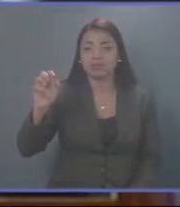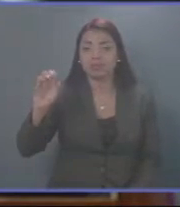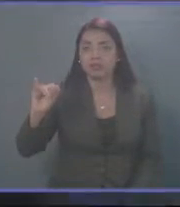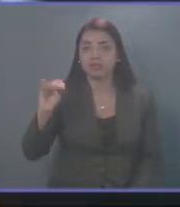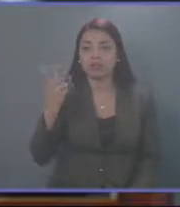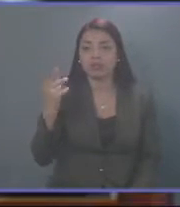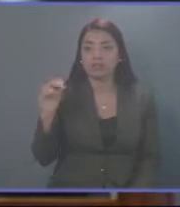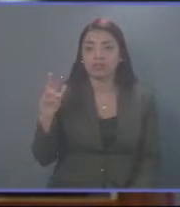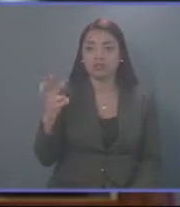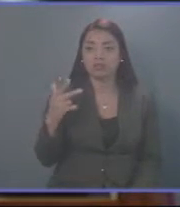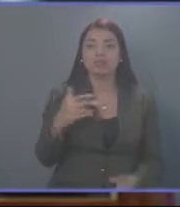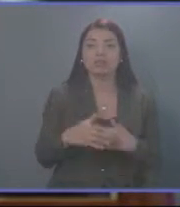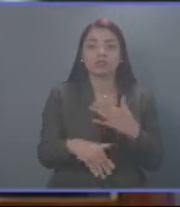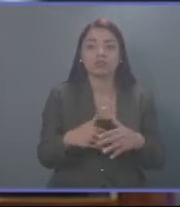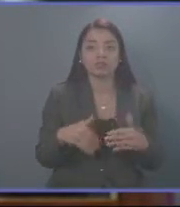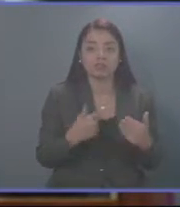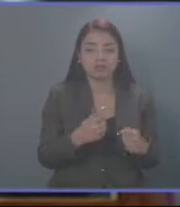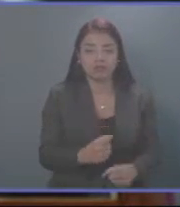3.